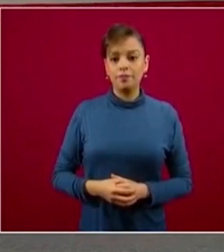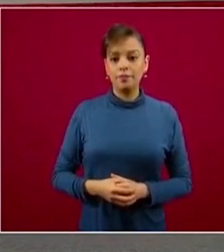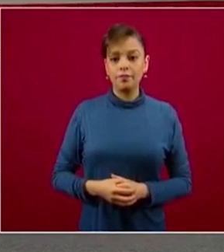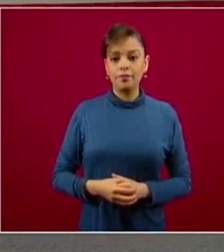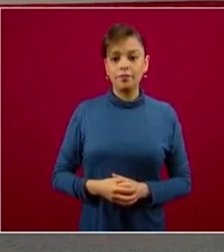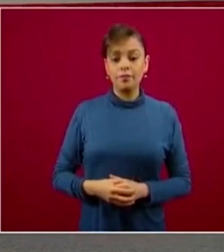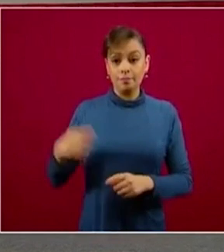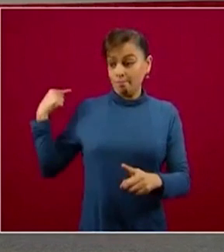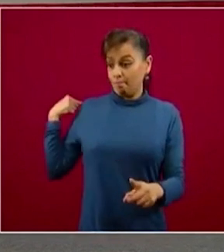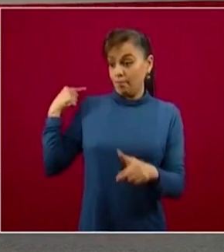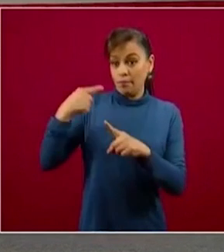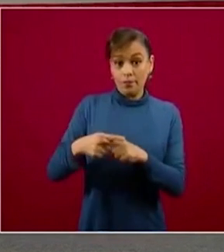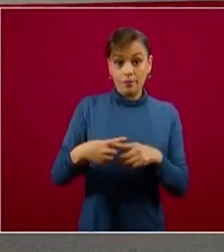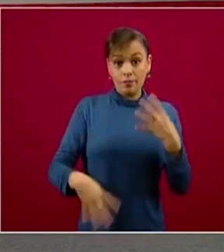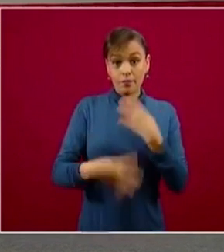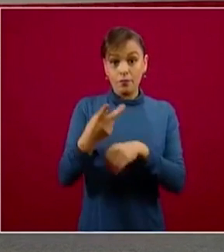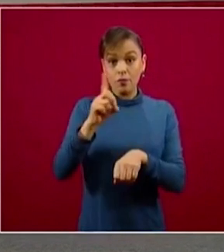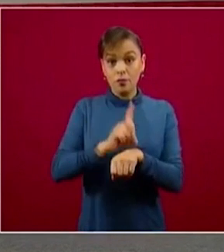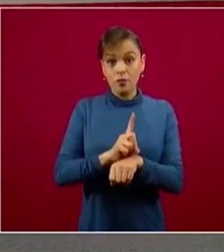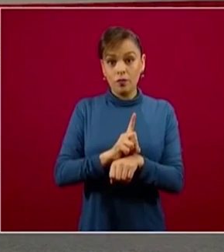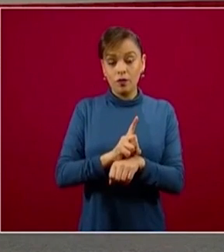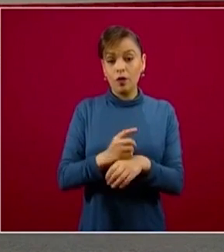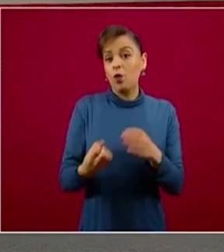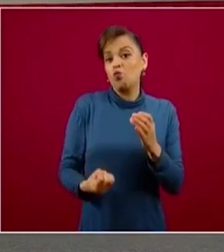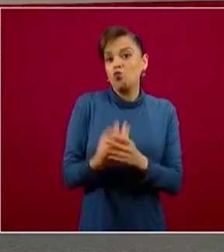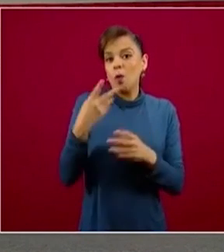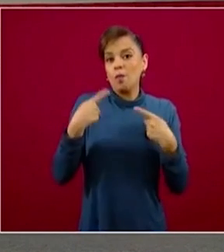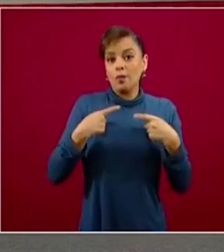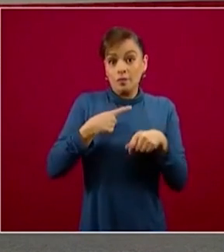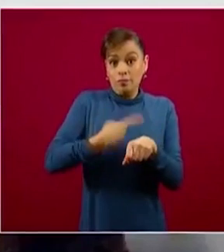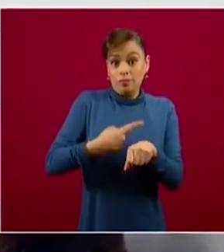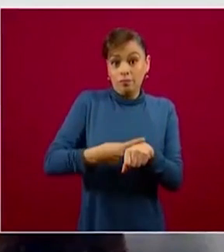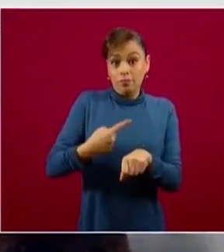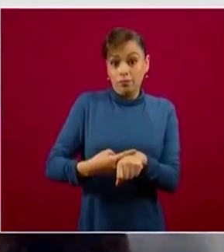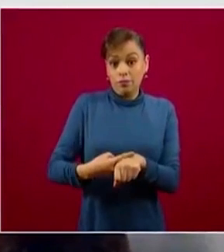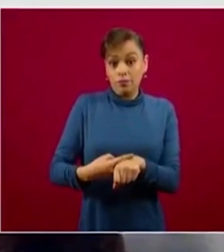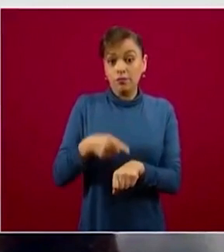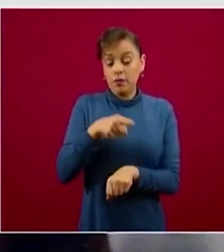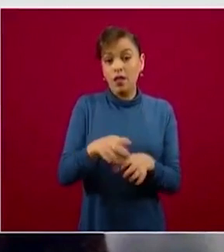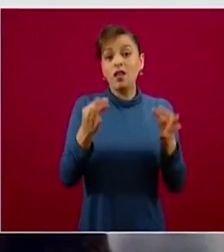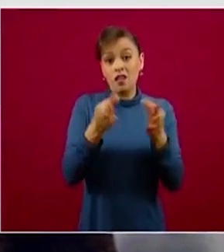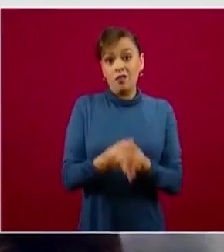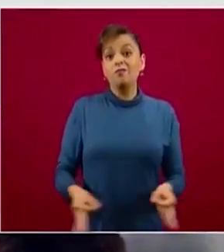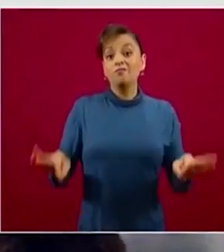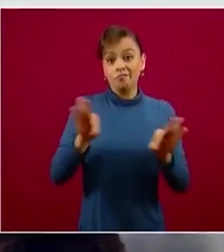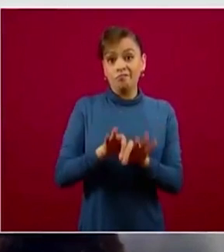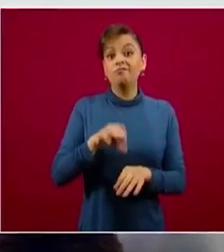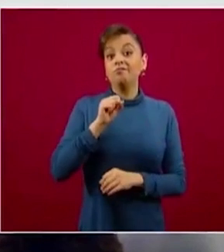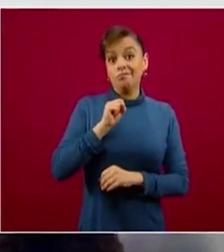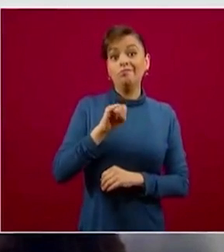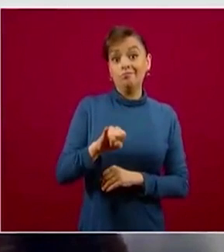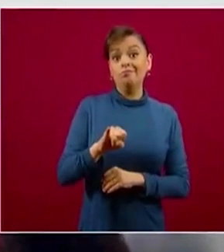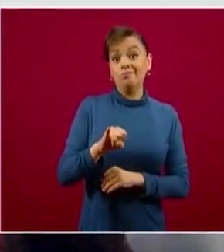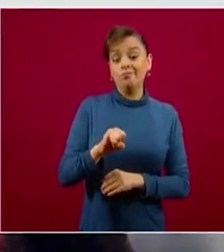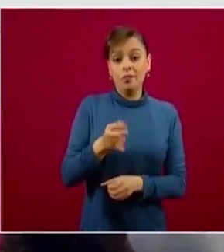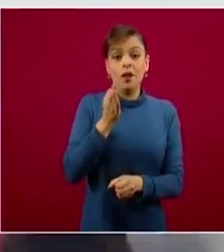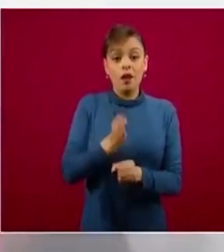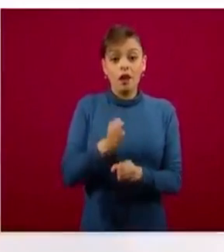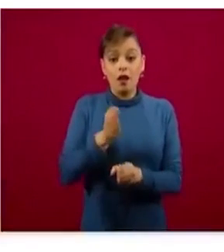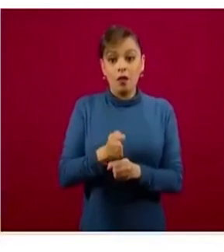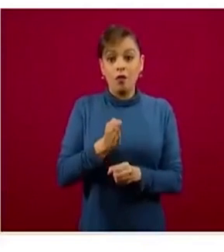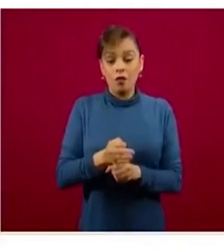catorce días han tenido cobit y estas personas son de importancia porque son quienes están en este momento